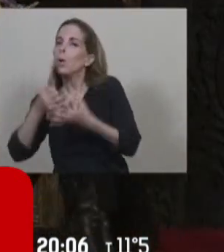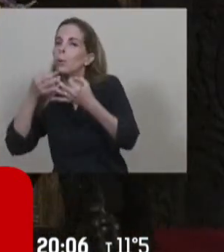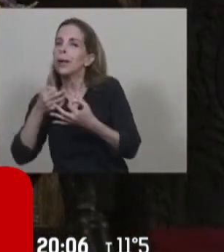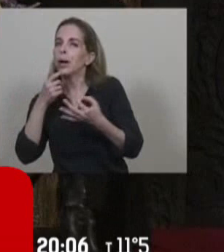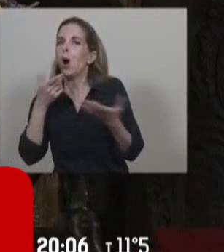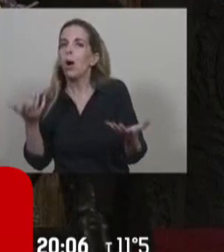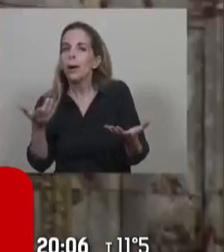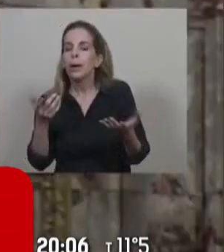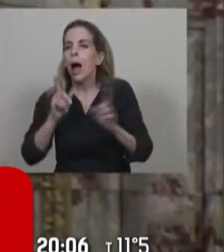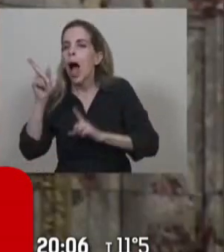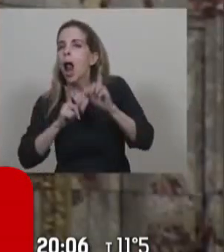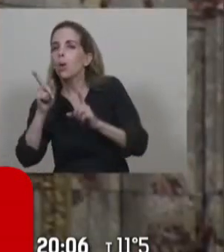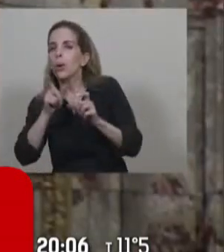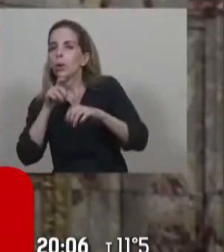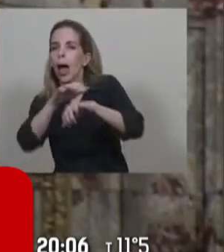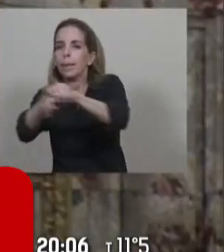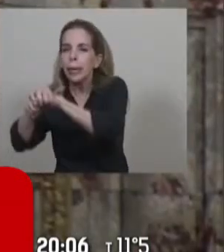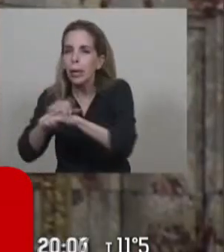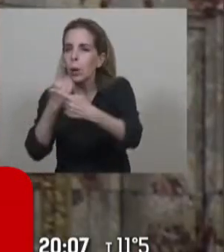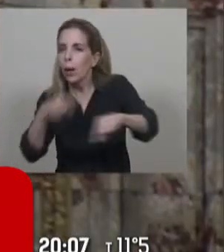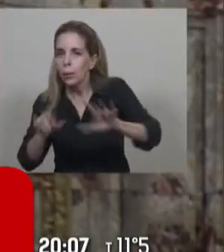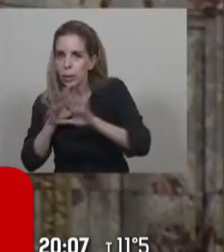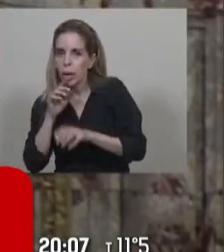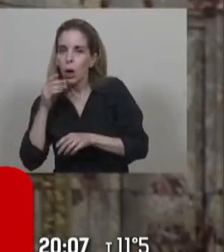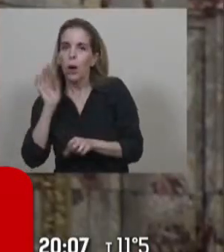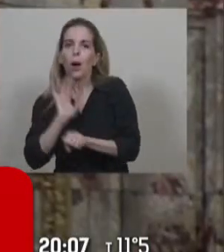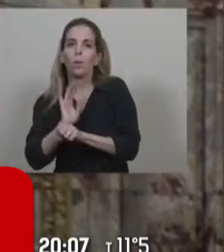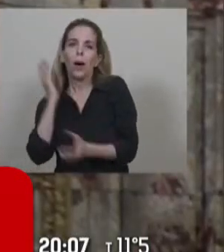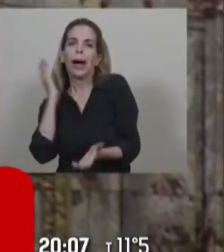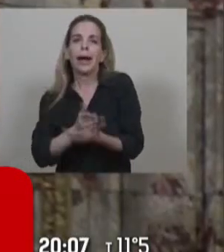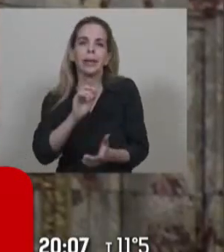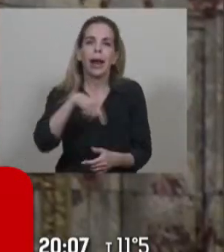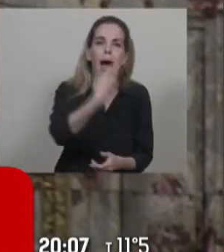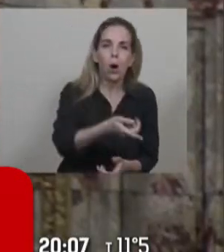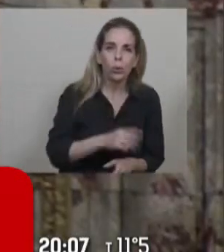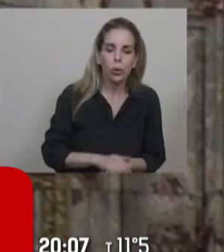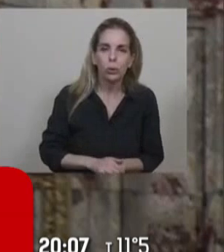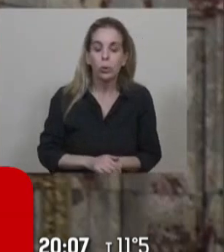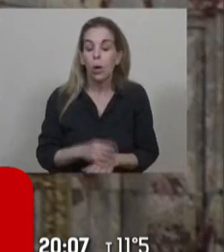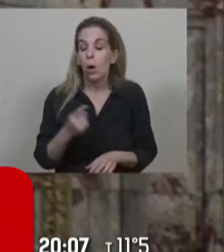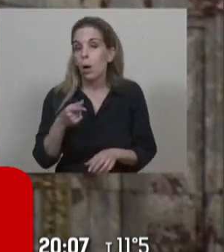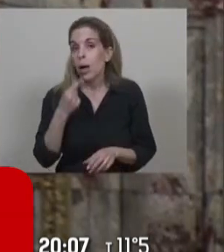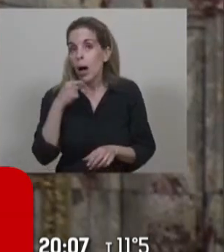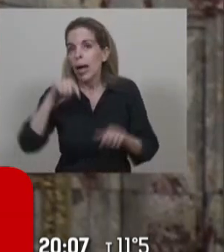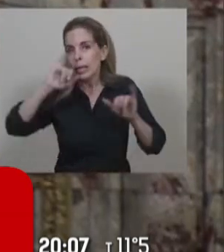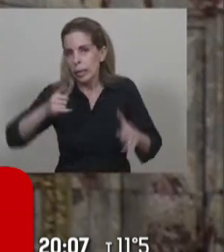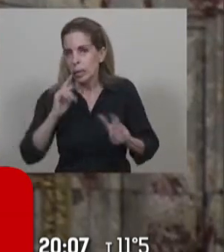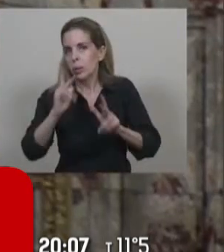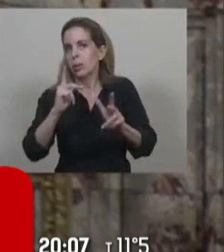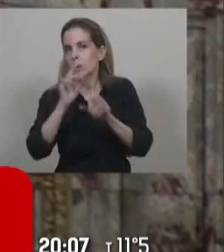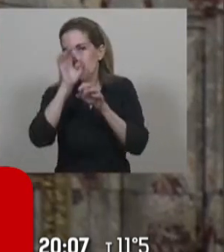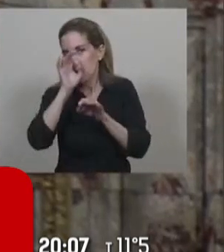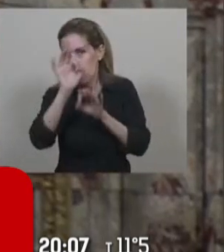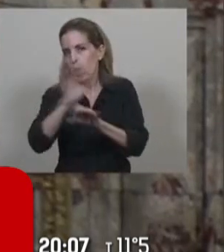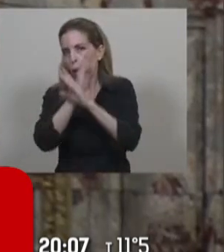y castigar sin razón a quienes lo enfrentan. De una vez por todas, digamos nunca más a